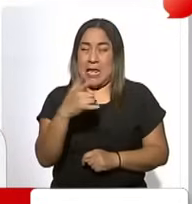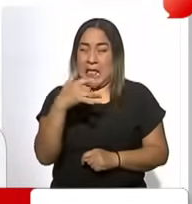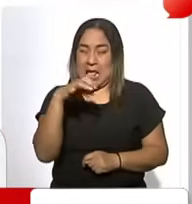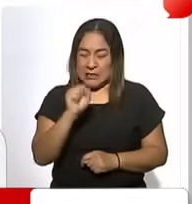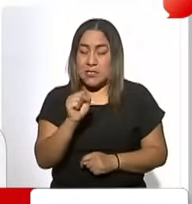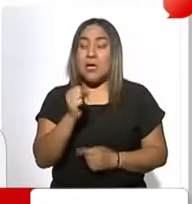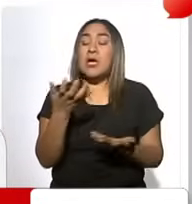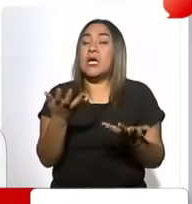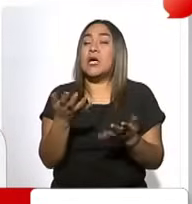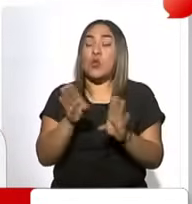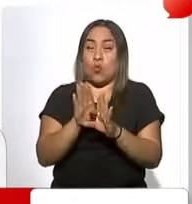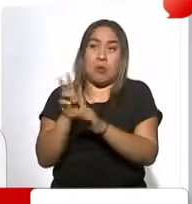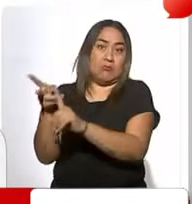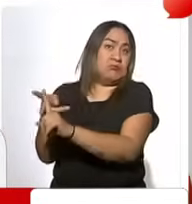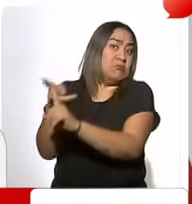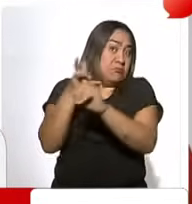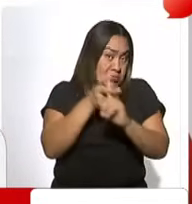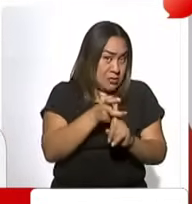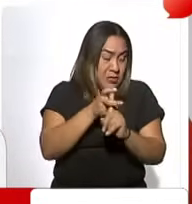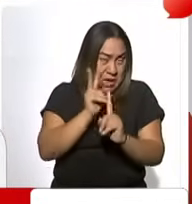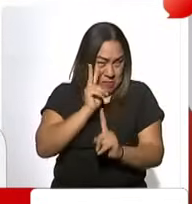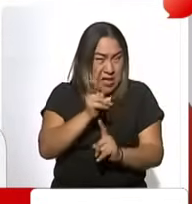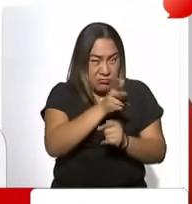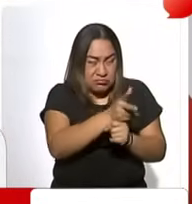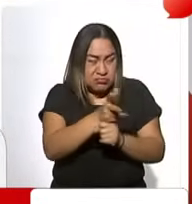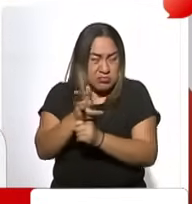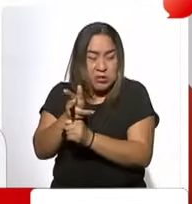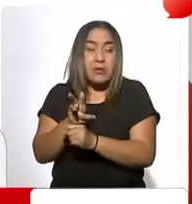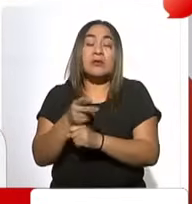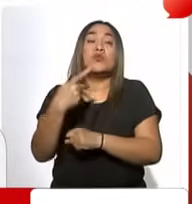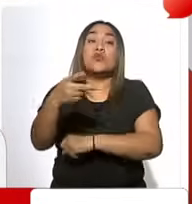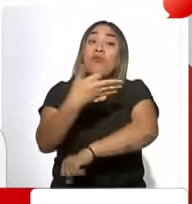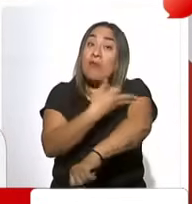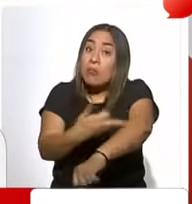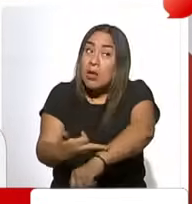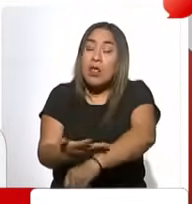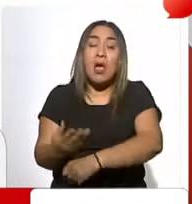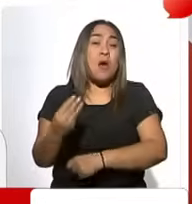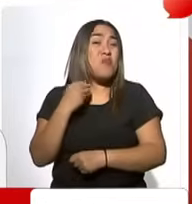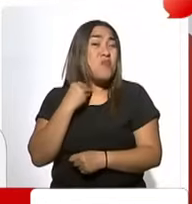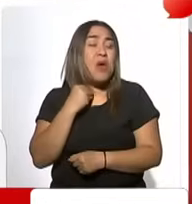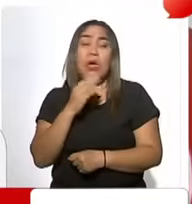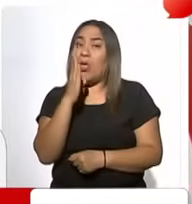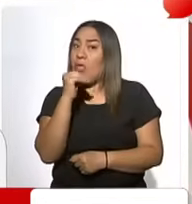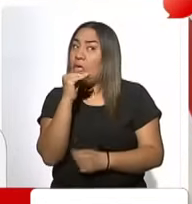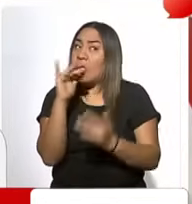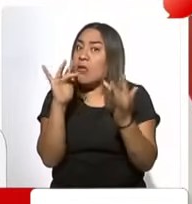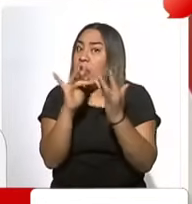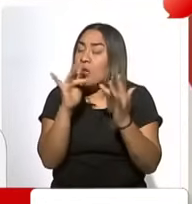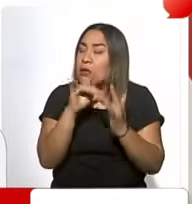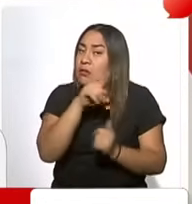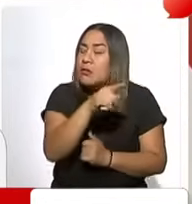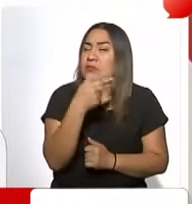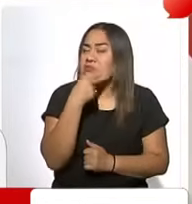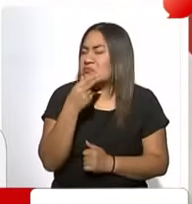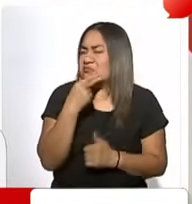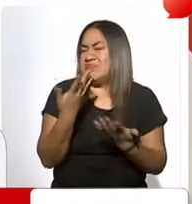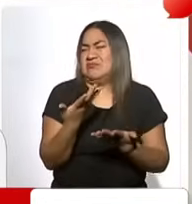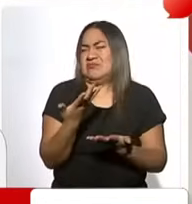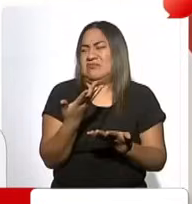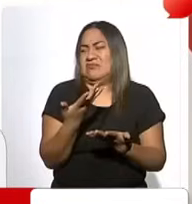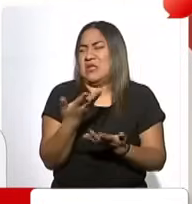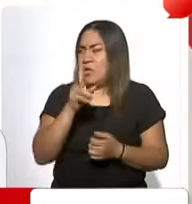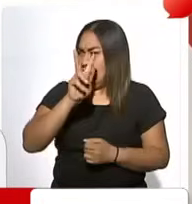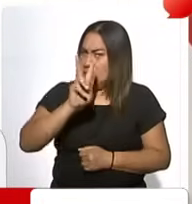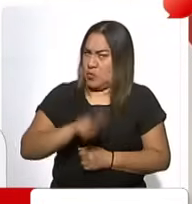secuestrado como vemos en las imágenes ni la familia ni los abogados han podido tener contacto con él es